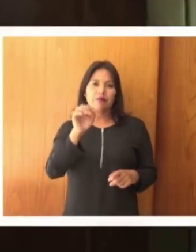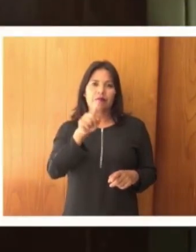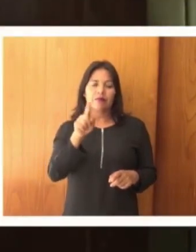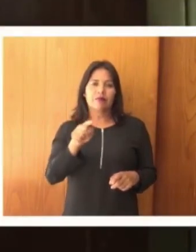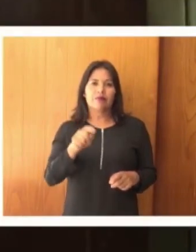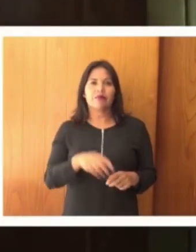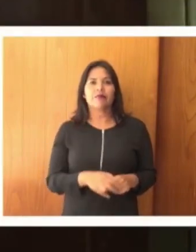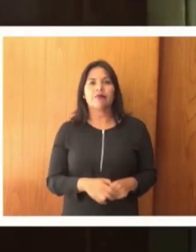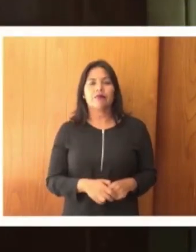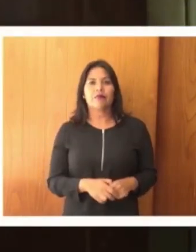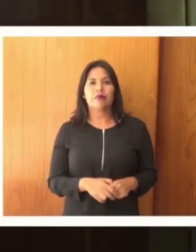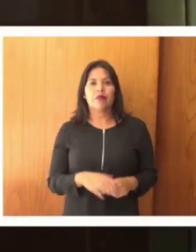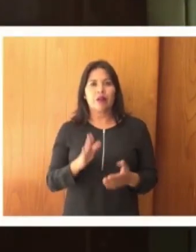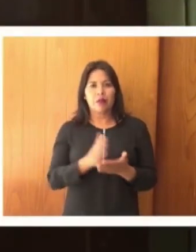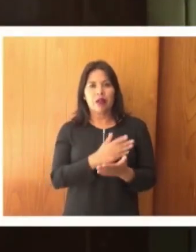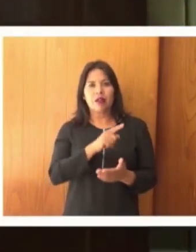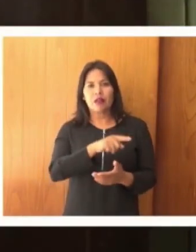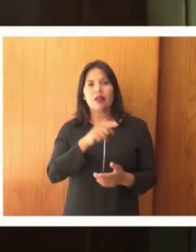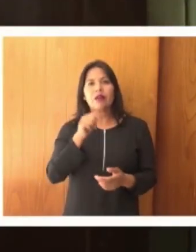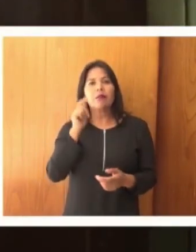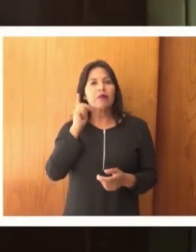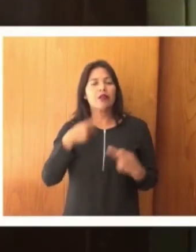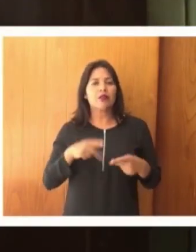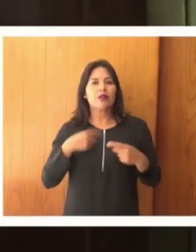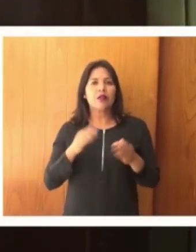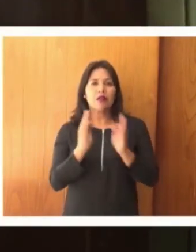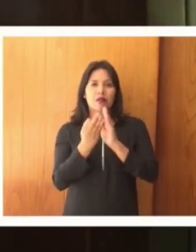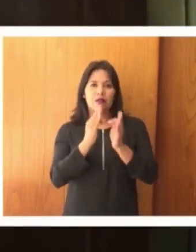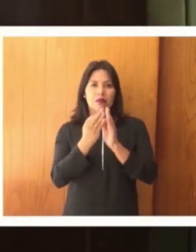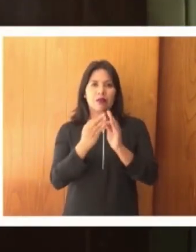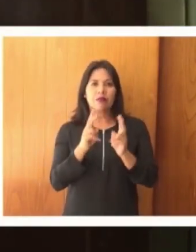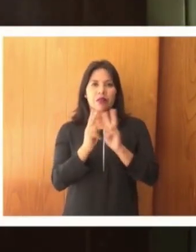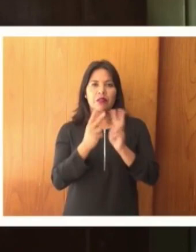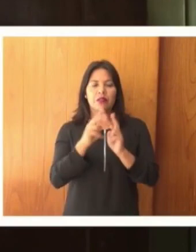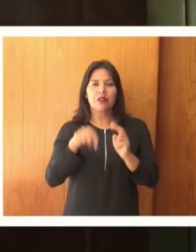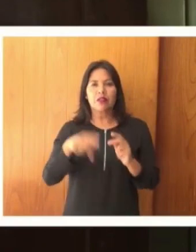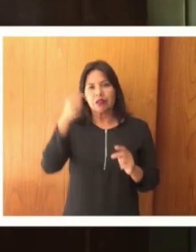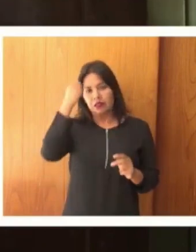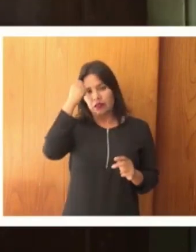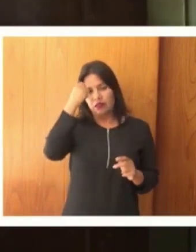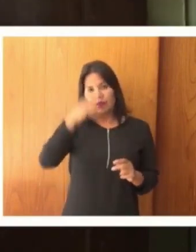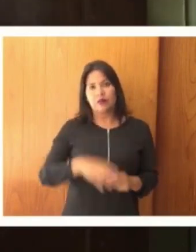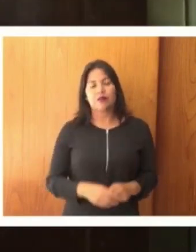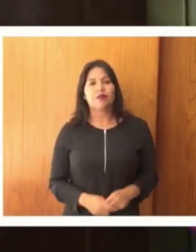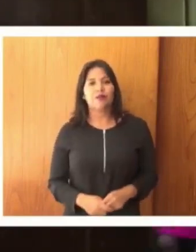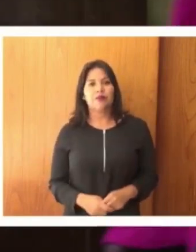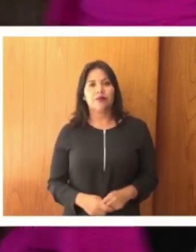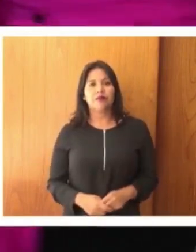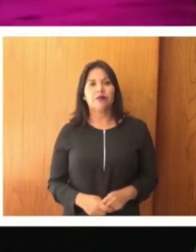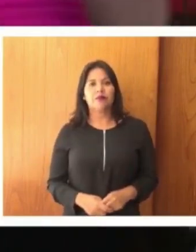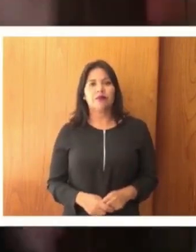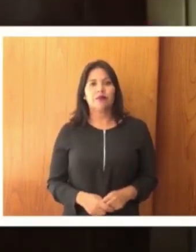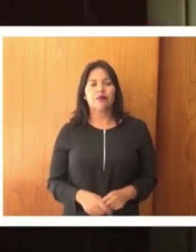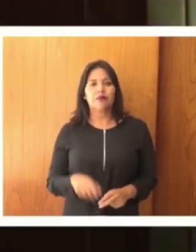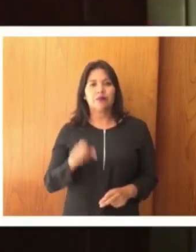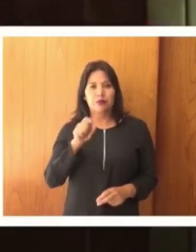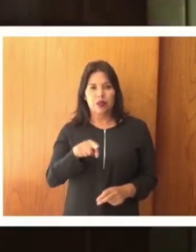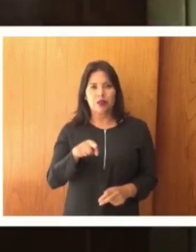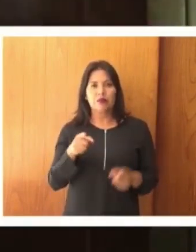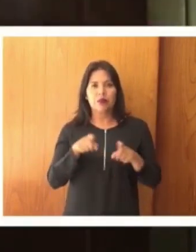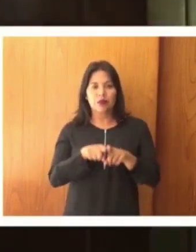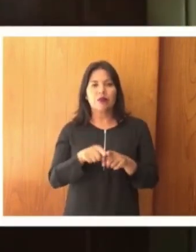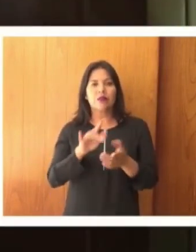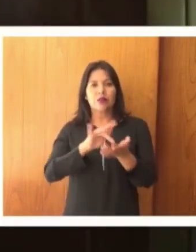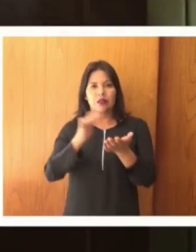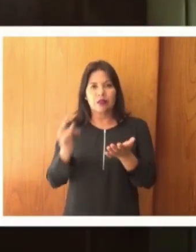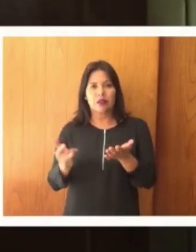comisionada, es vecina de este gran municipio de Texcoco. Quiero también agradecer,